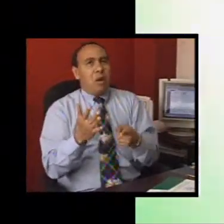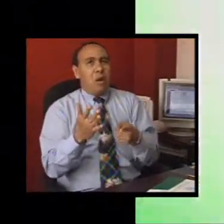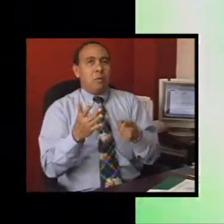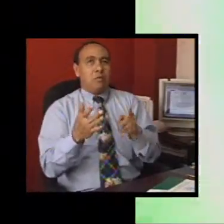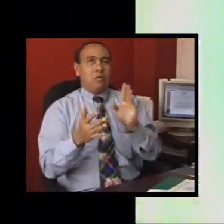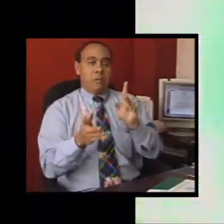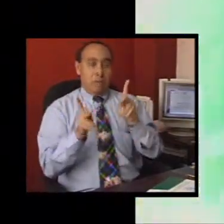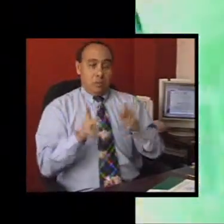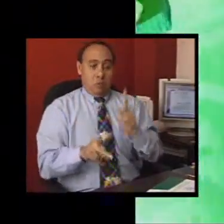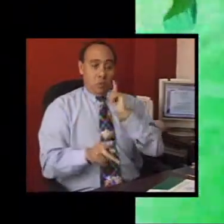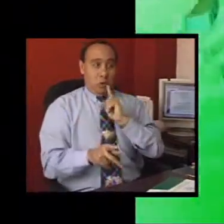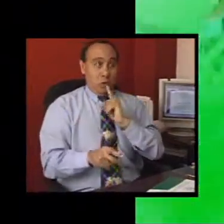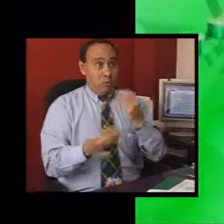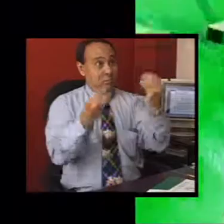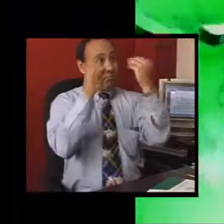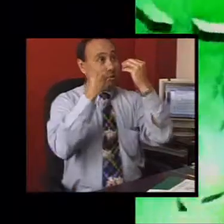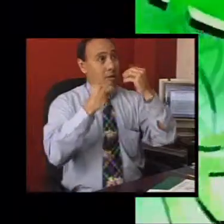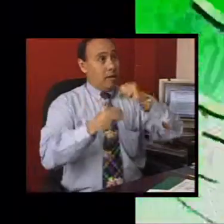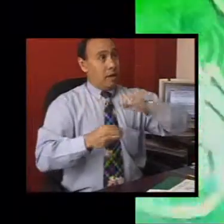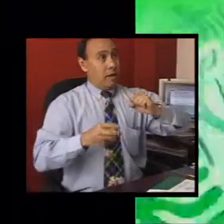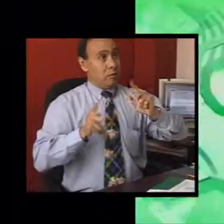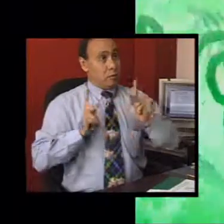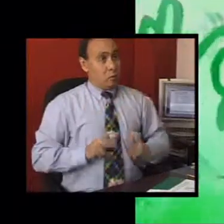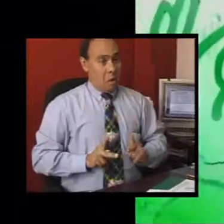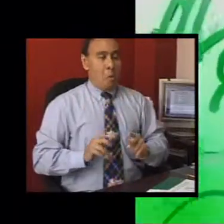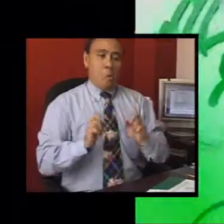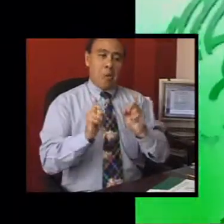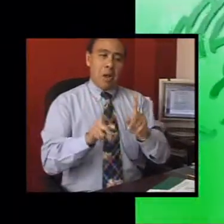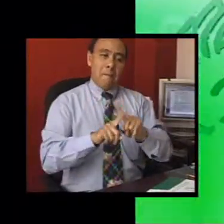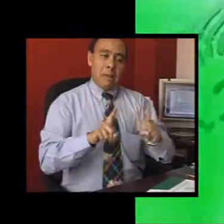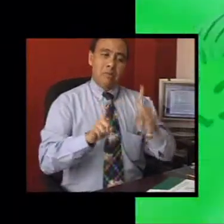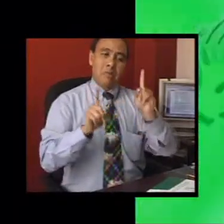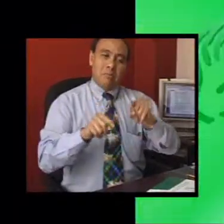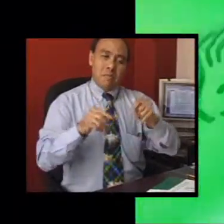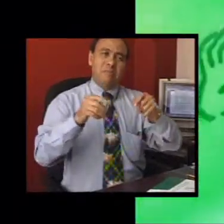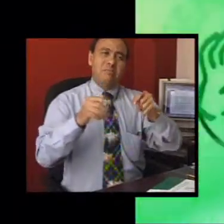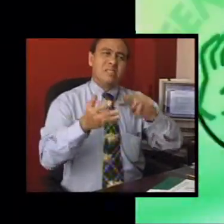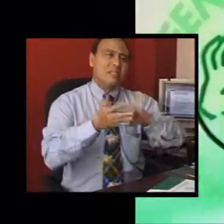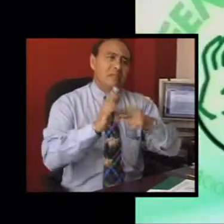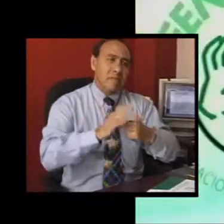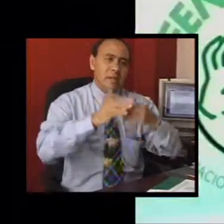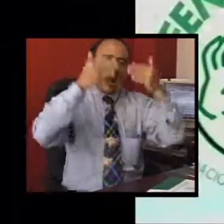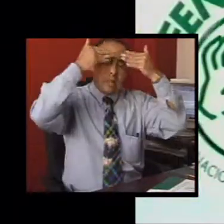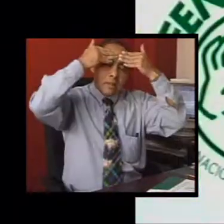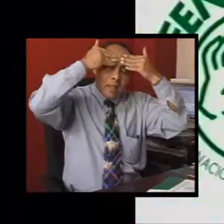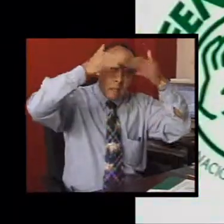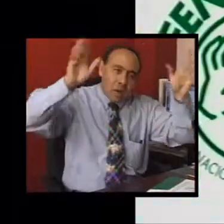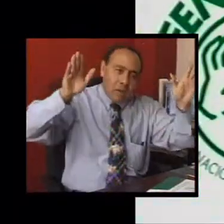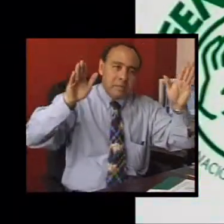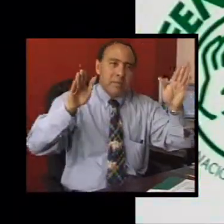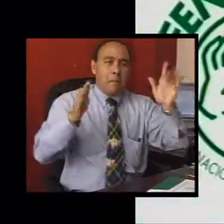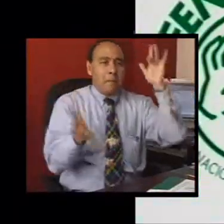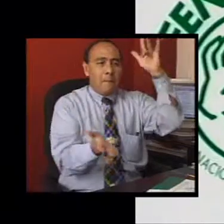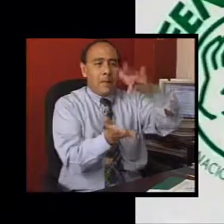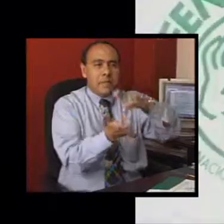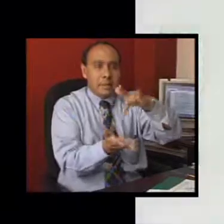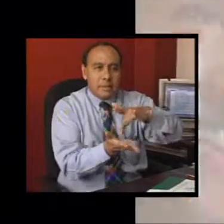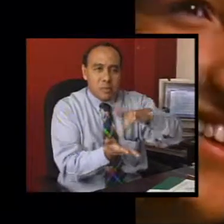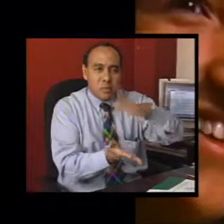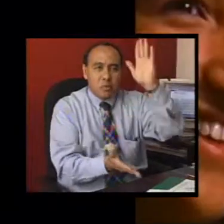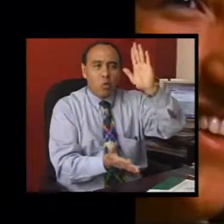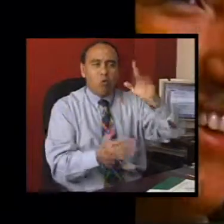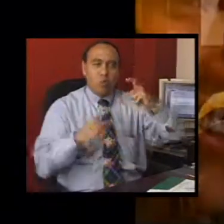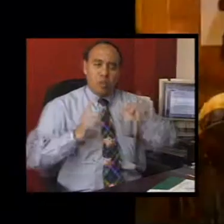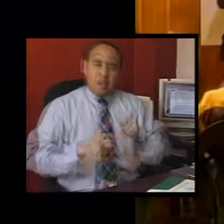es que las personas sordas puedan aprender qué significa democracia y que puedan participar